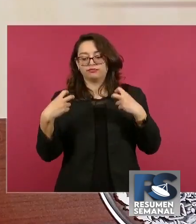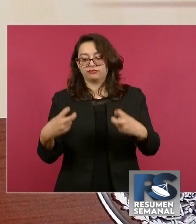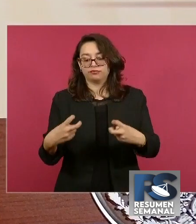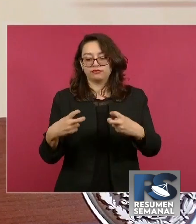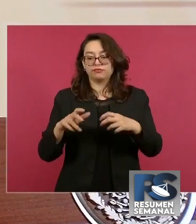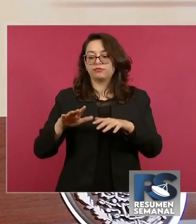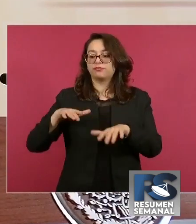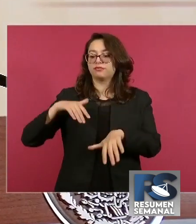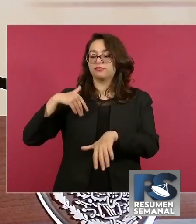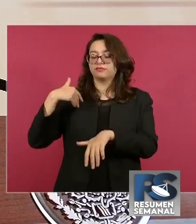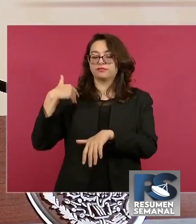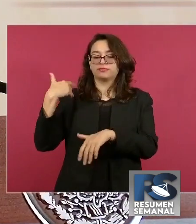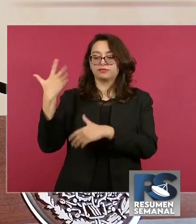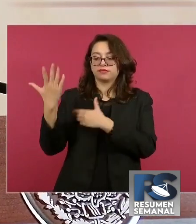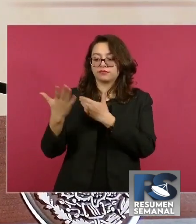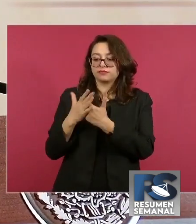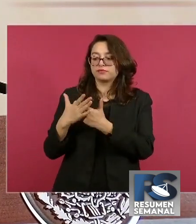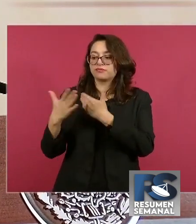a los